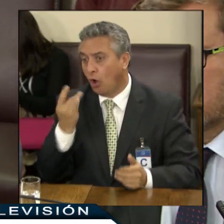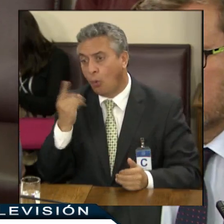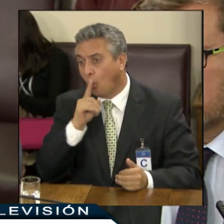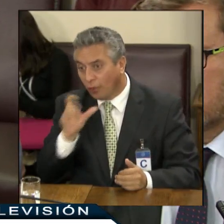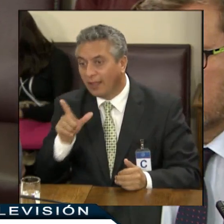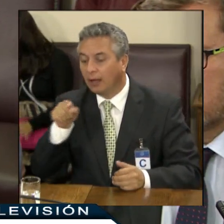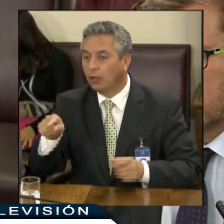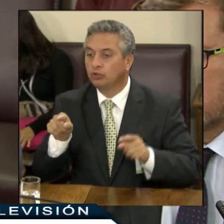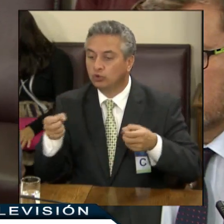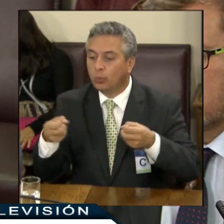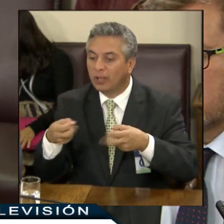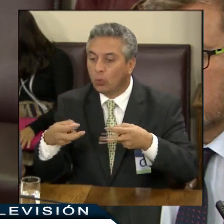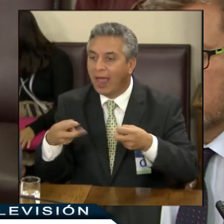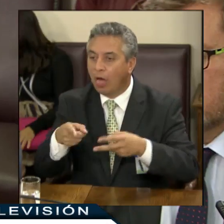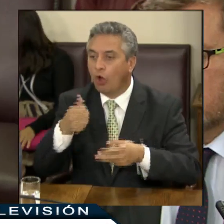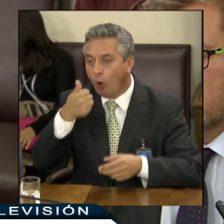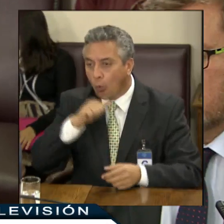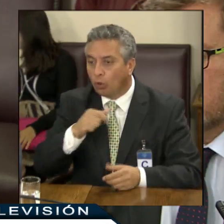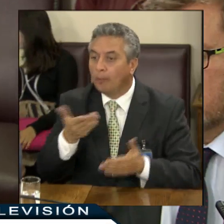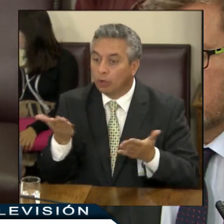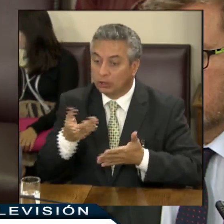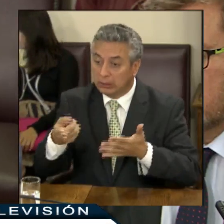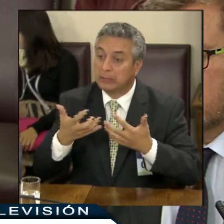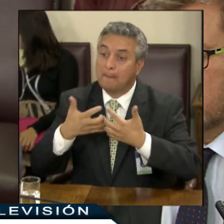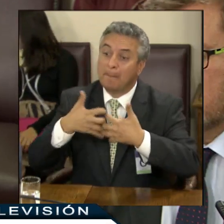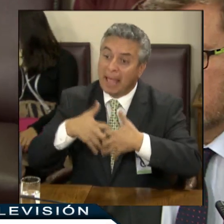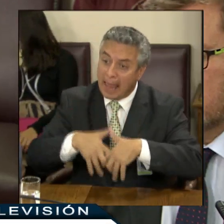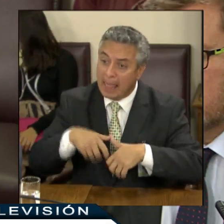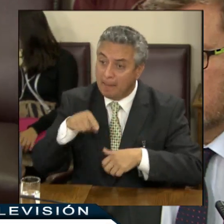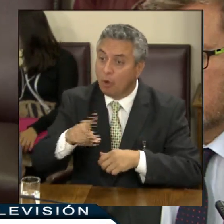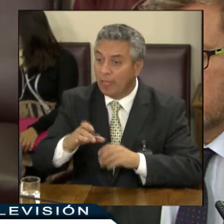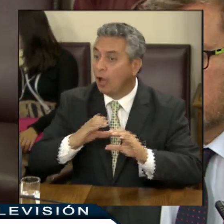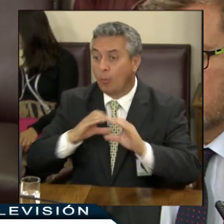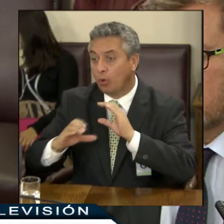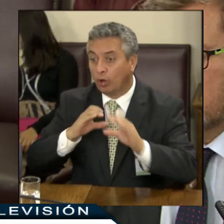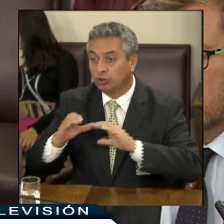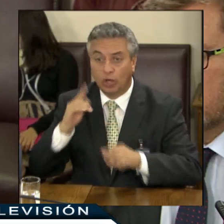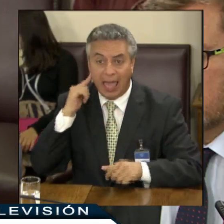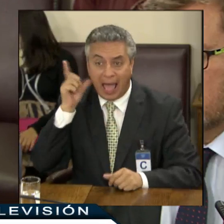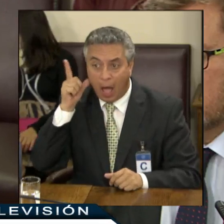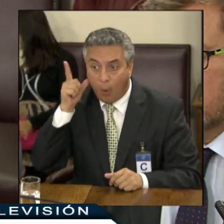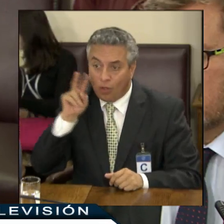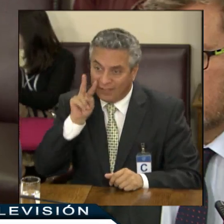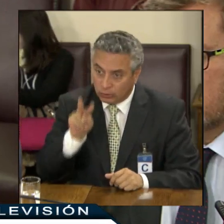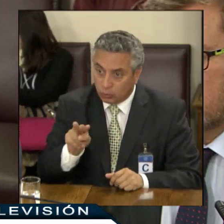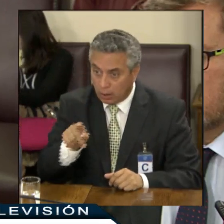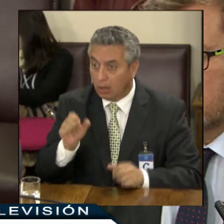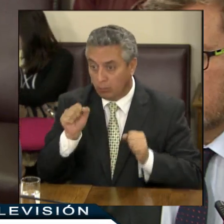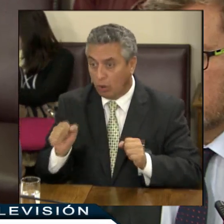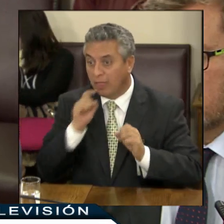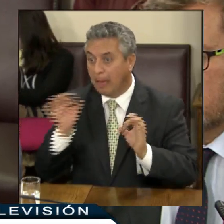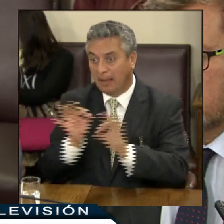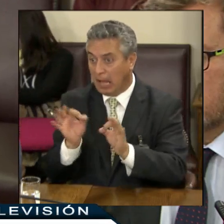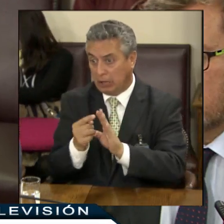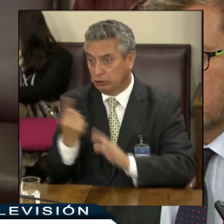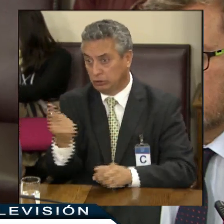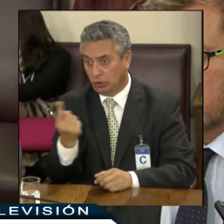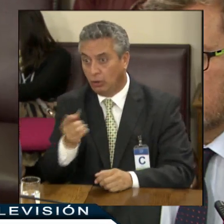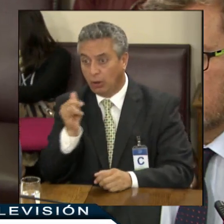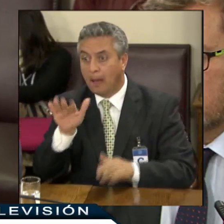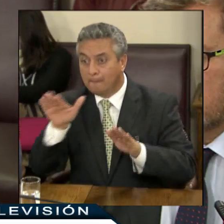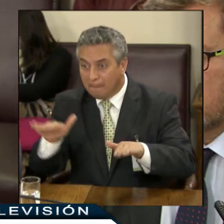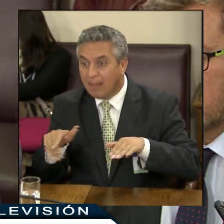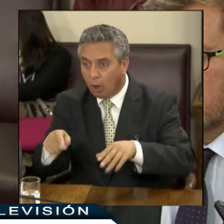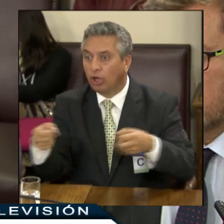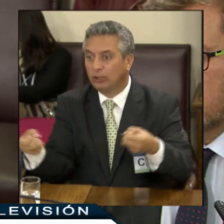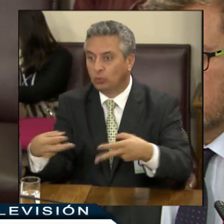definición de subtitulado oculto puo que est es un mecanismo de de comunicación audiovisual que se puede explicar Quizás hasta por sí mismo misma cosa que